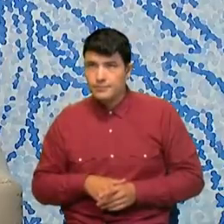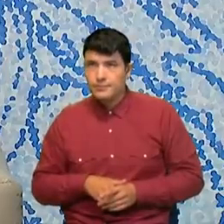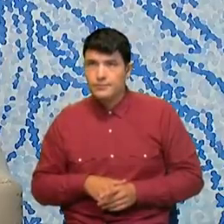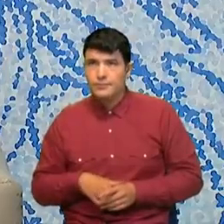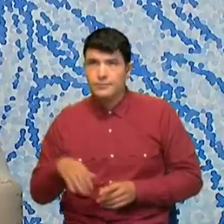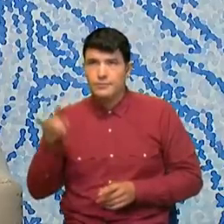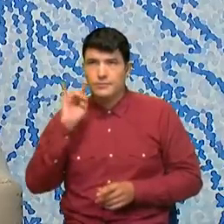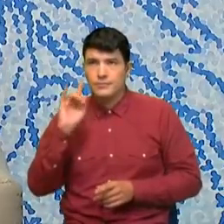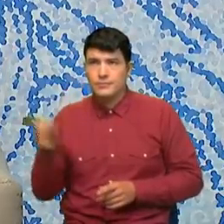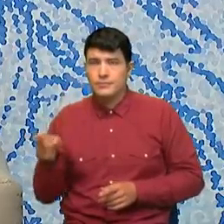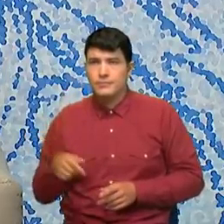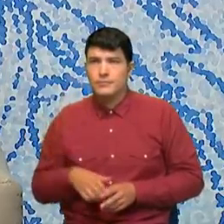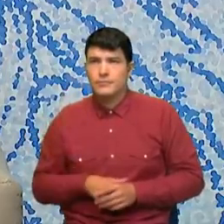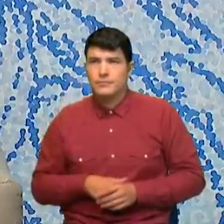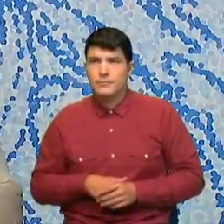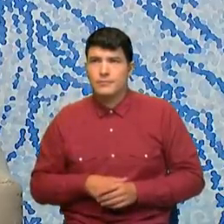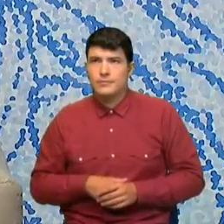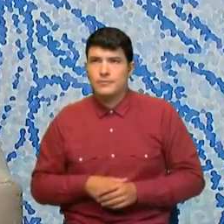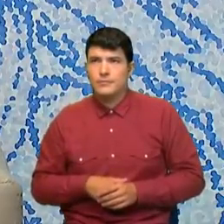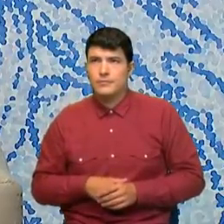¿Nos escucha?